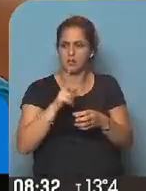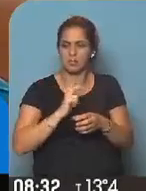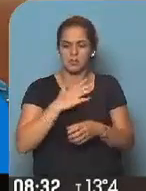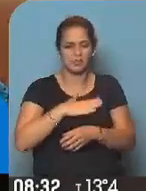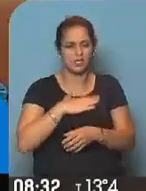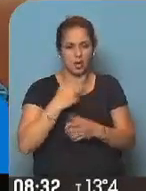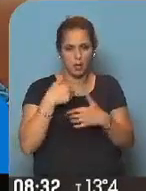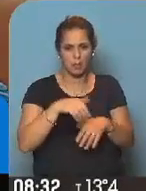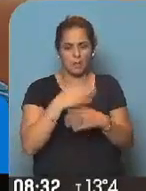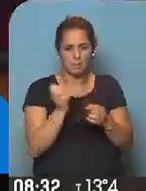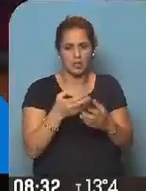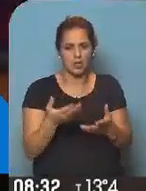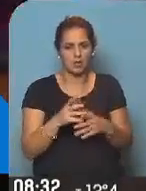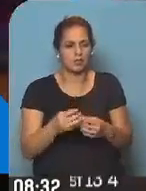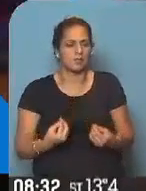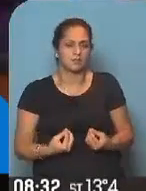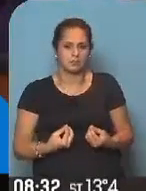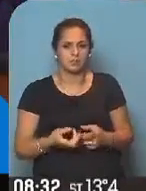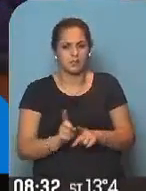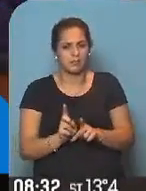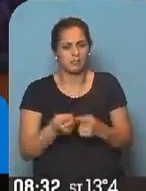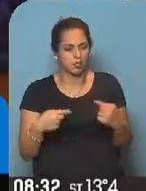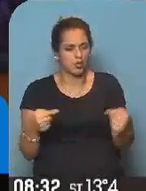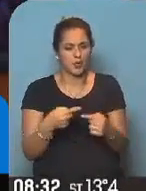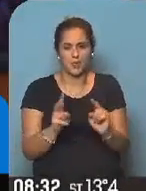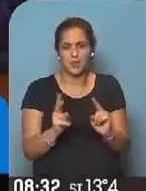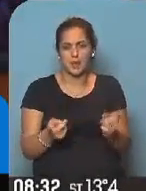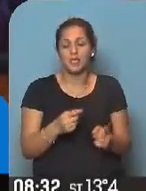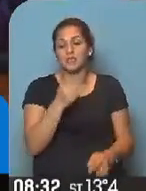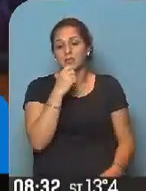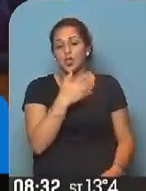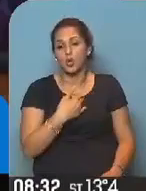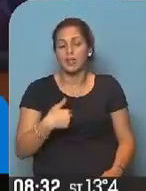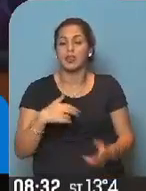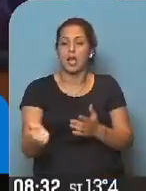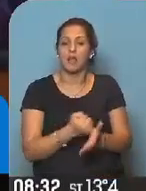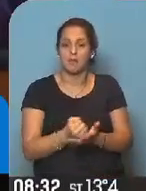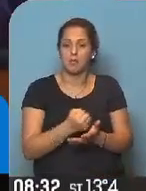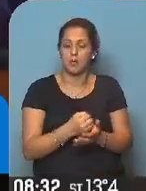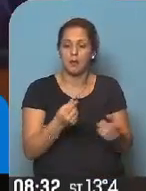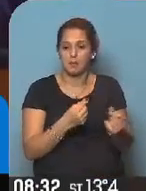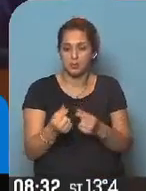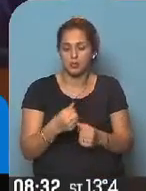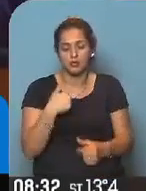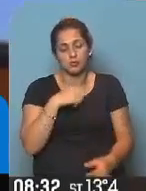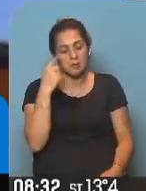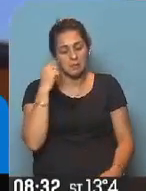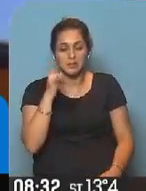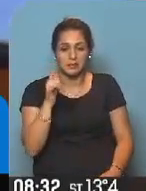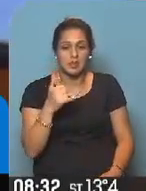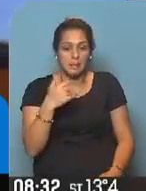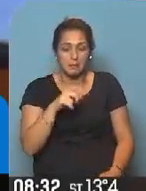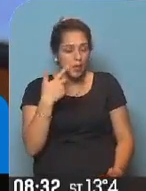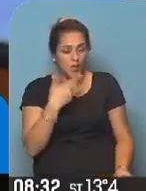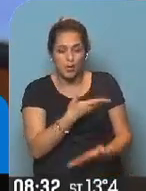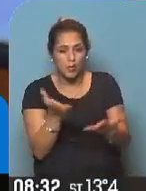objetivamente es socialmente inviable si el gobierno aprueba el presupuesto y entiendo que seguramente lo va a hacer en la práctica va a ser inviable